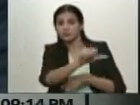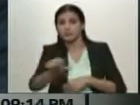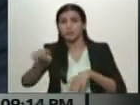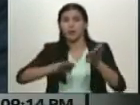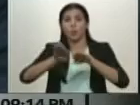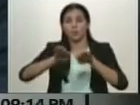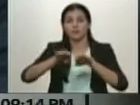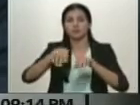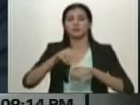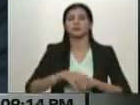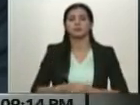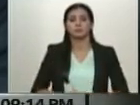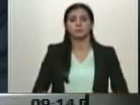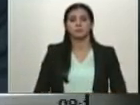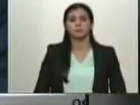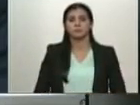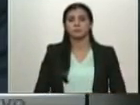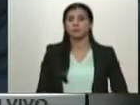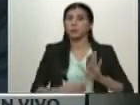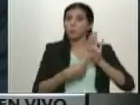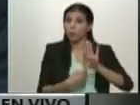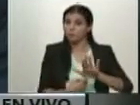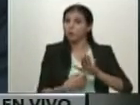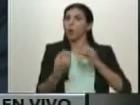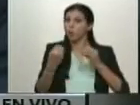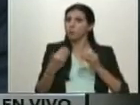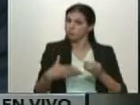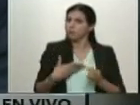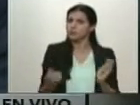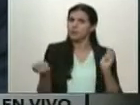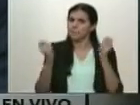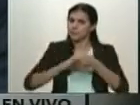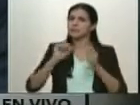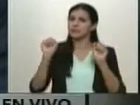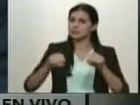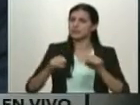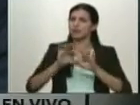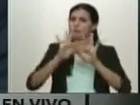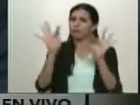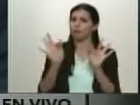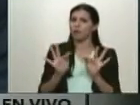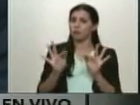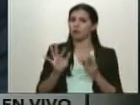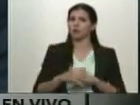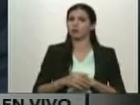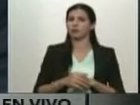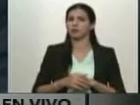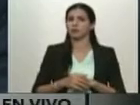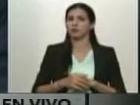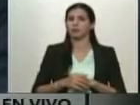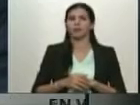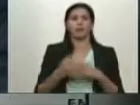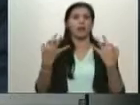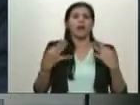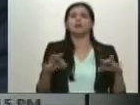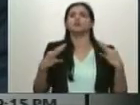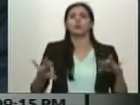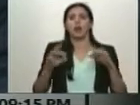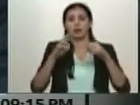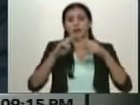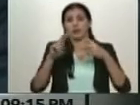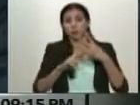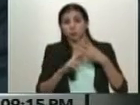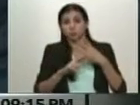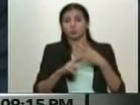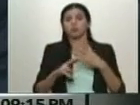perdón, muestra cómo podemos cambiar la manera en que los recursos naturales, las materias primas, se relacionan